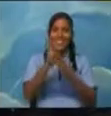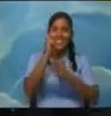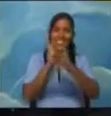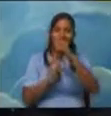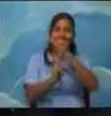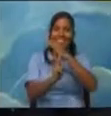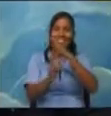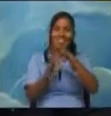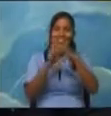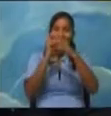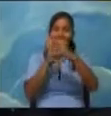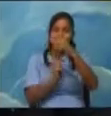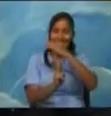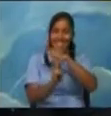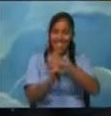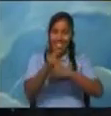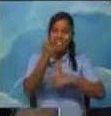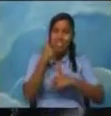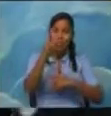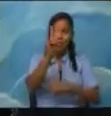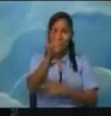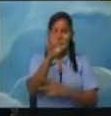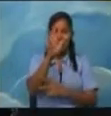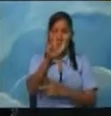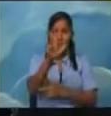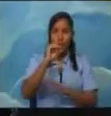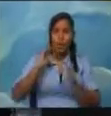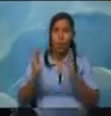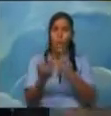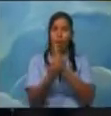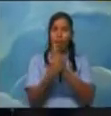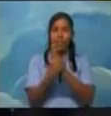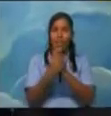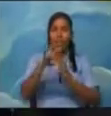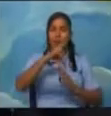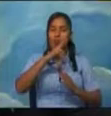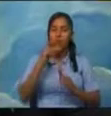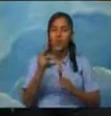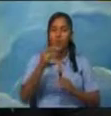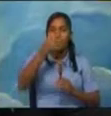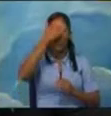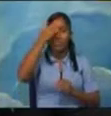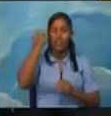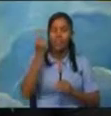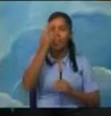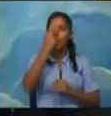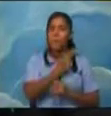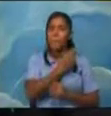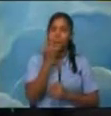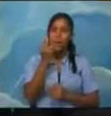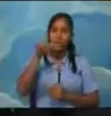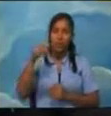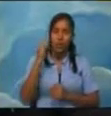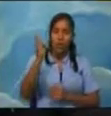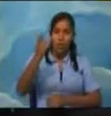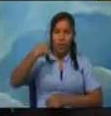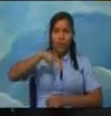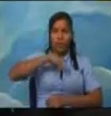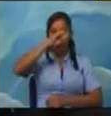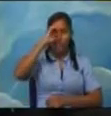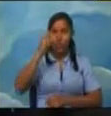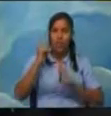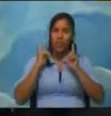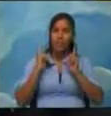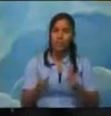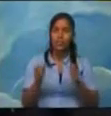a versículo. Dice el 23, guardaos, no olvidéis del pacto de Jehová vuestro Dios que Él estableció